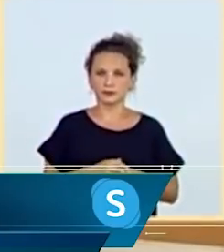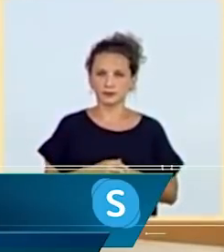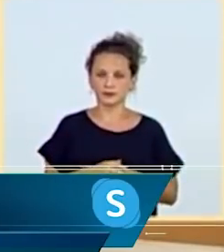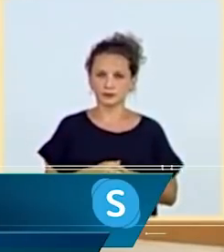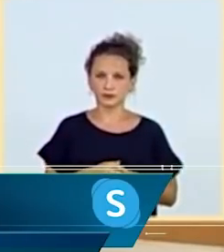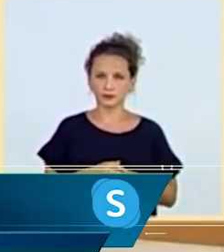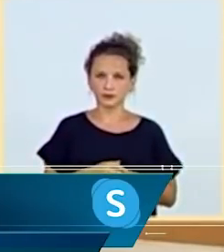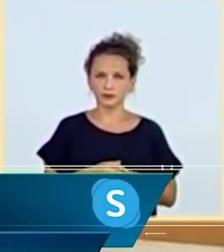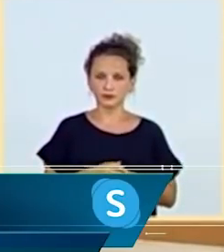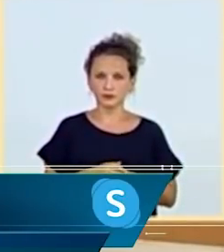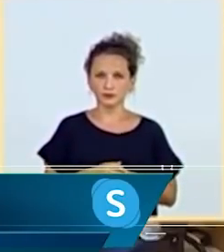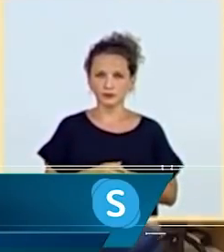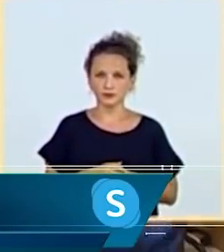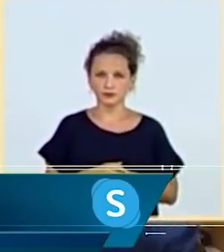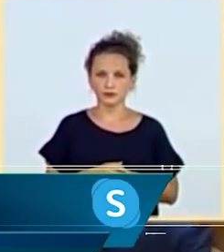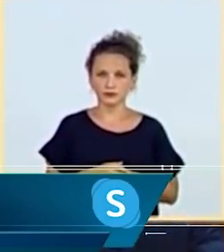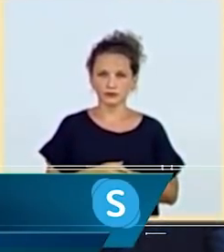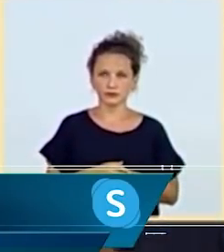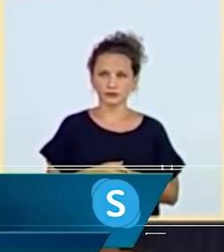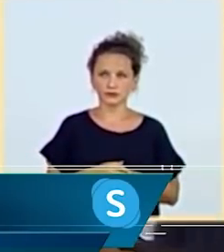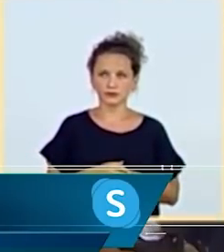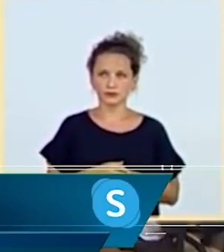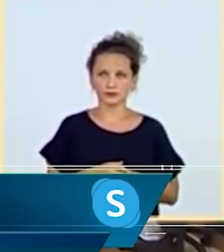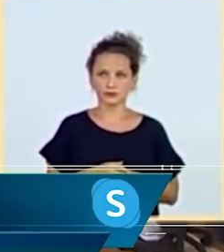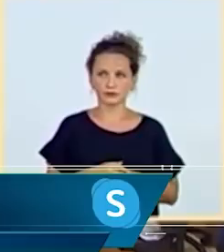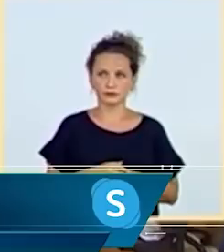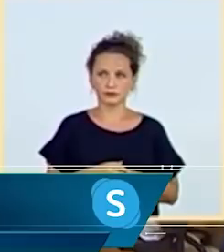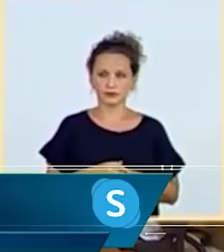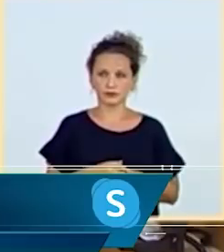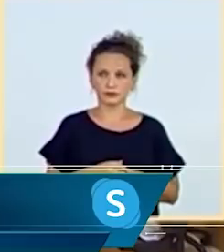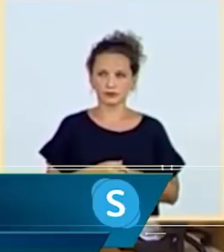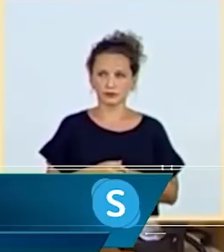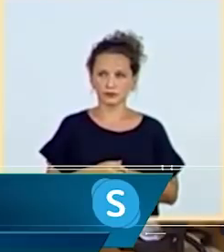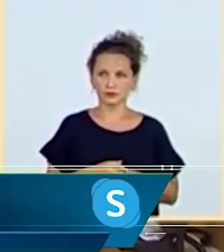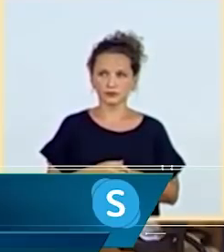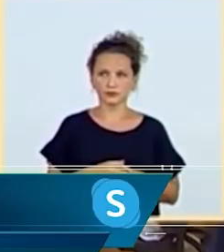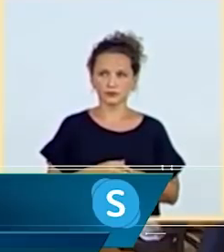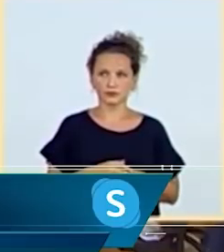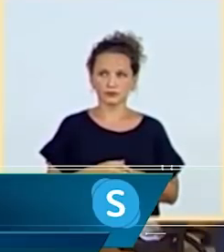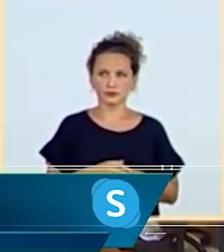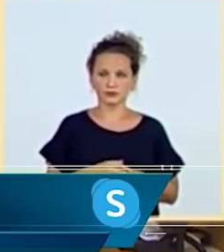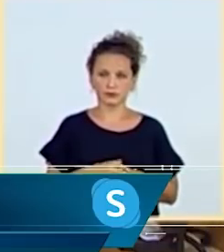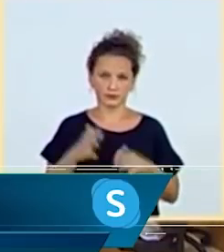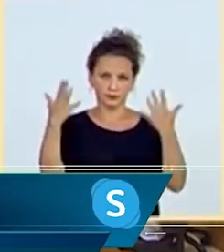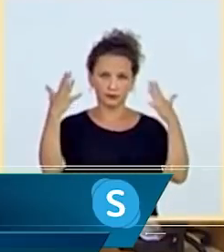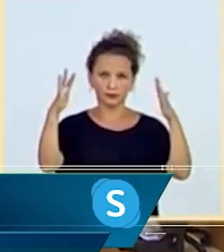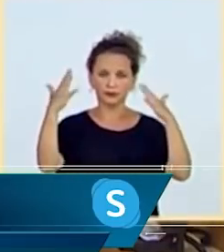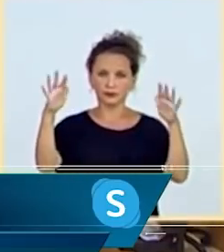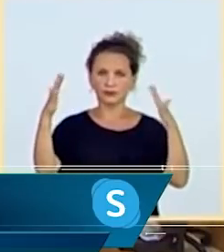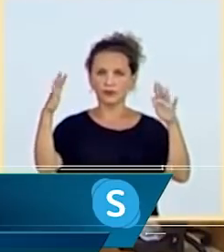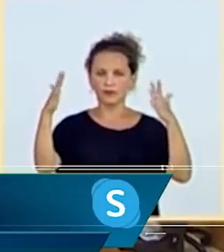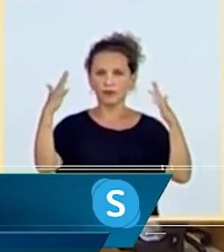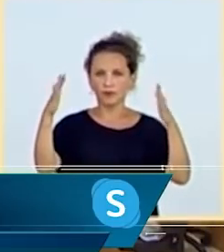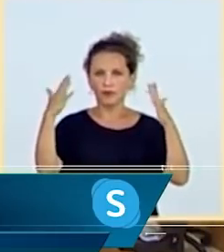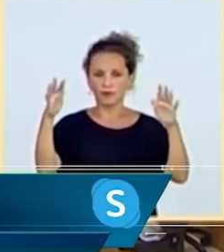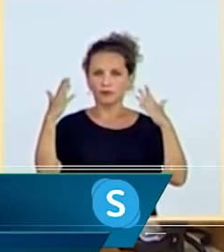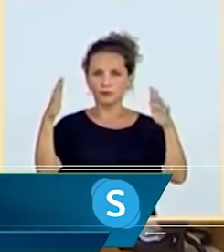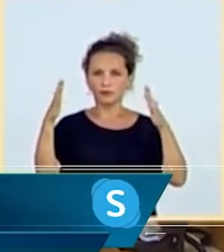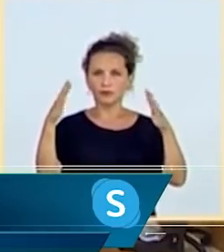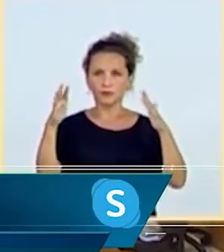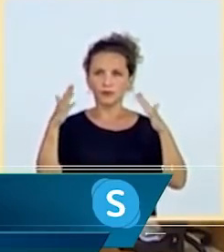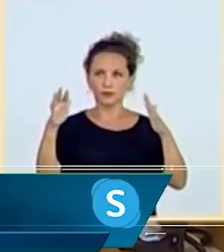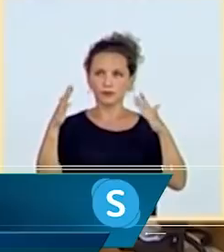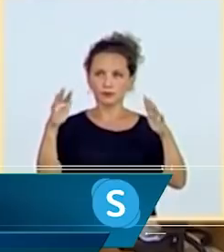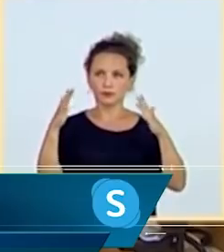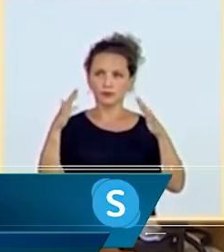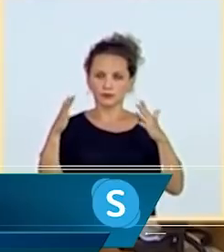la diferencia entre una primera ministra en este caso de una tierra y un primer ministro o presidente gobierno del pueblo español del gobierno de españa'